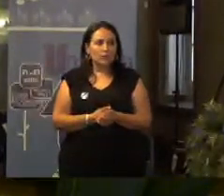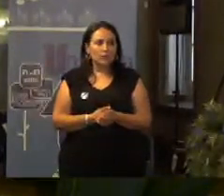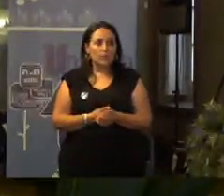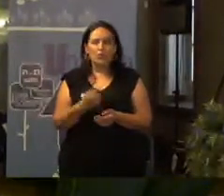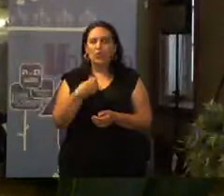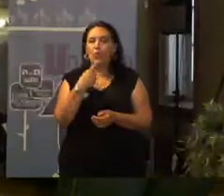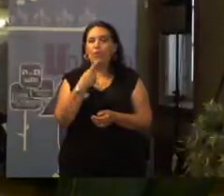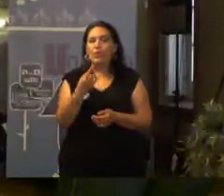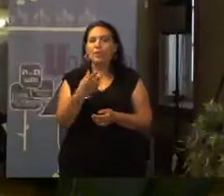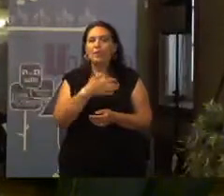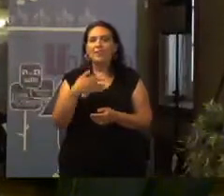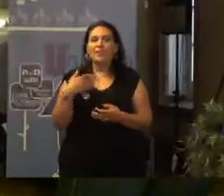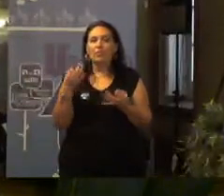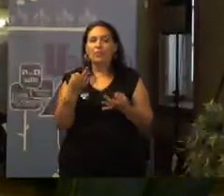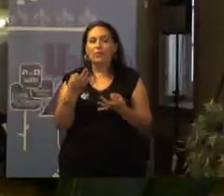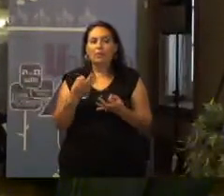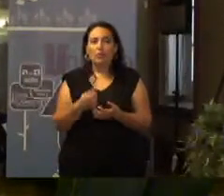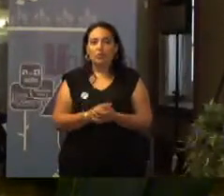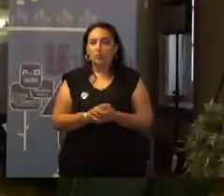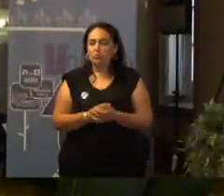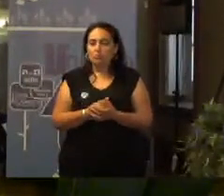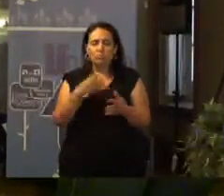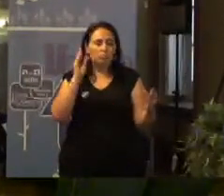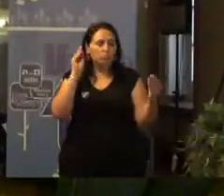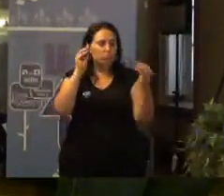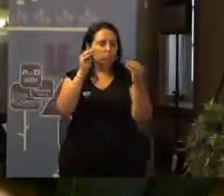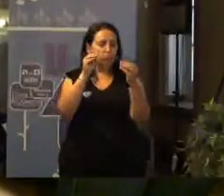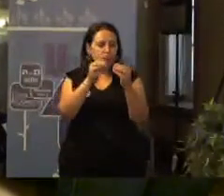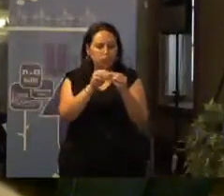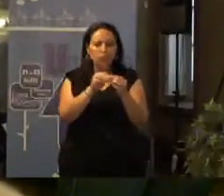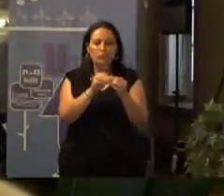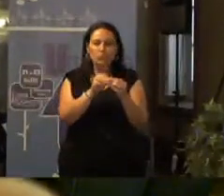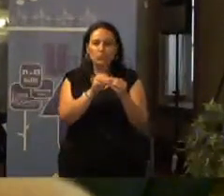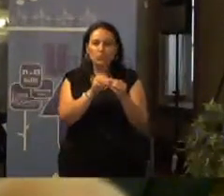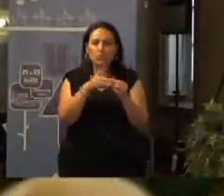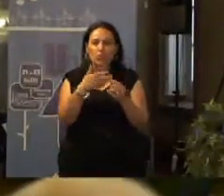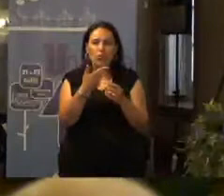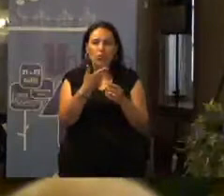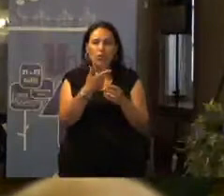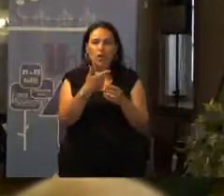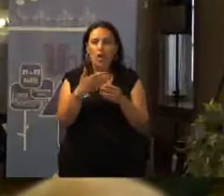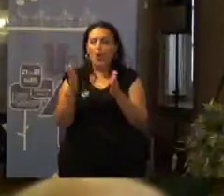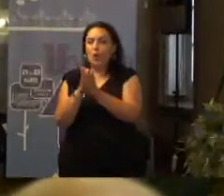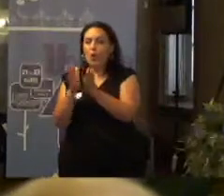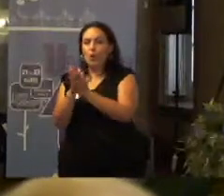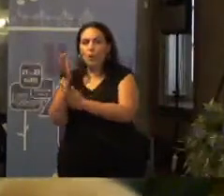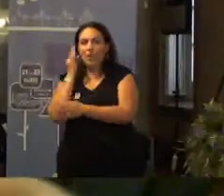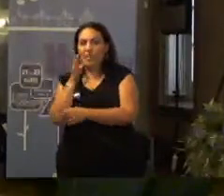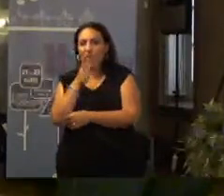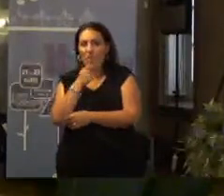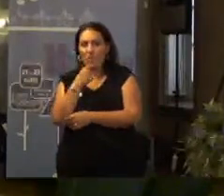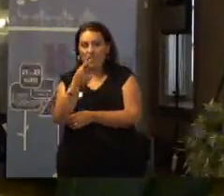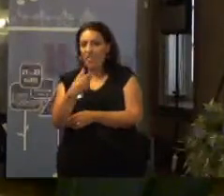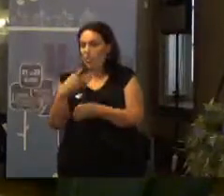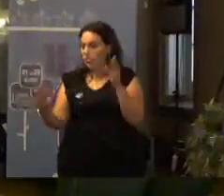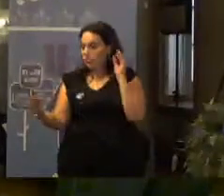Primeiro, quero dicir que eu concordo plenamente con todo o que acaba de decir Joana, non?